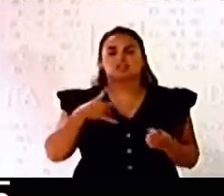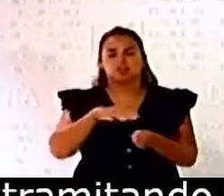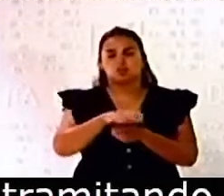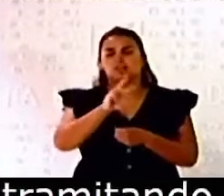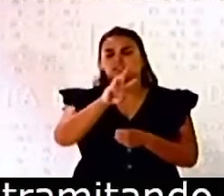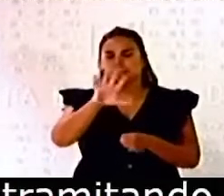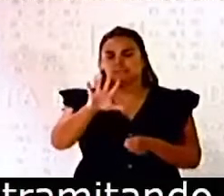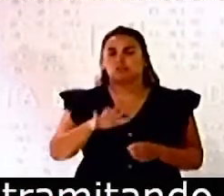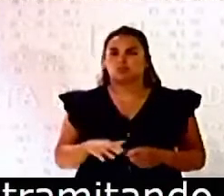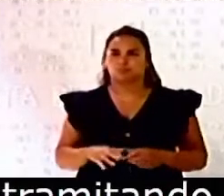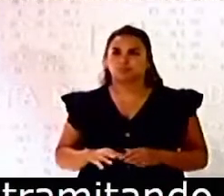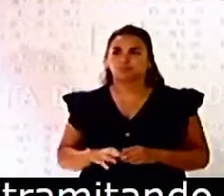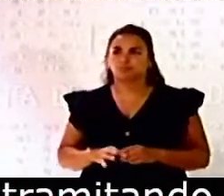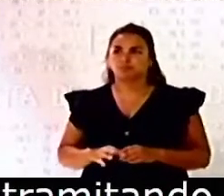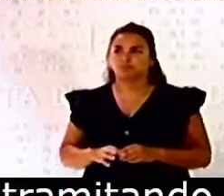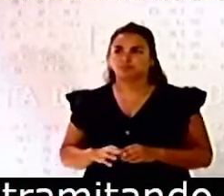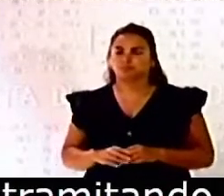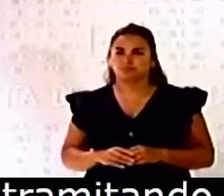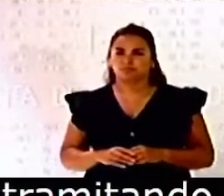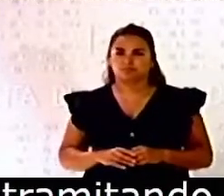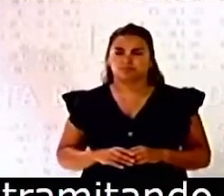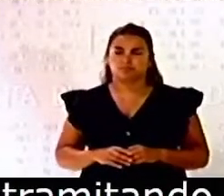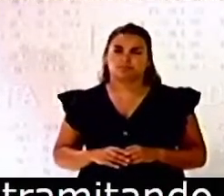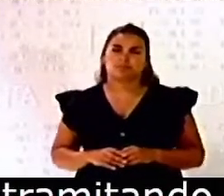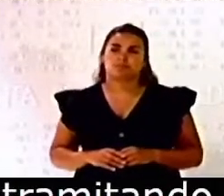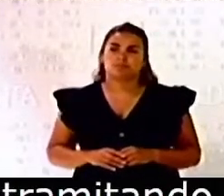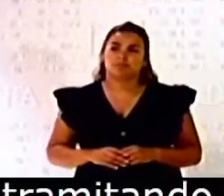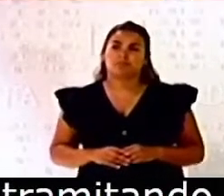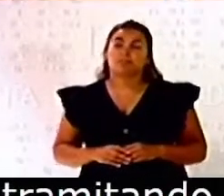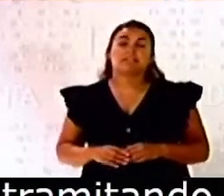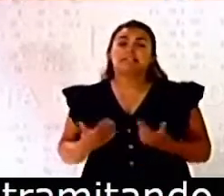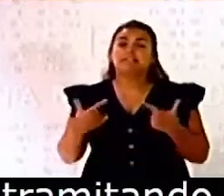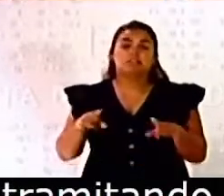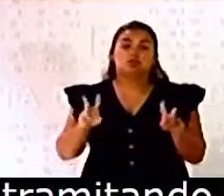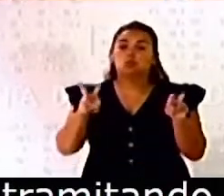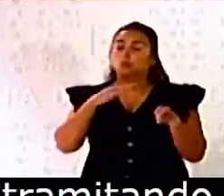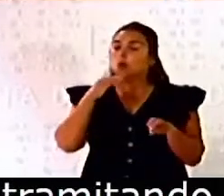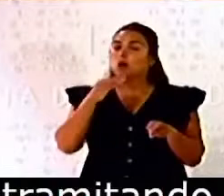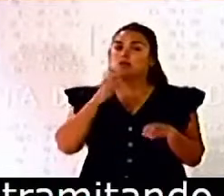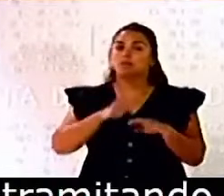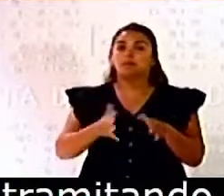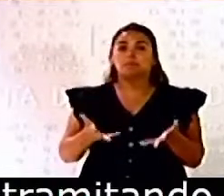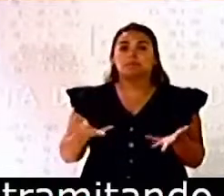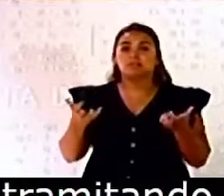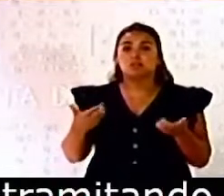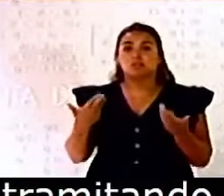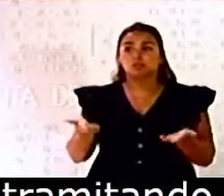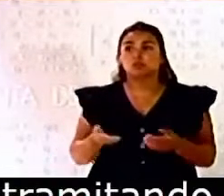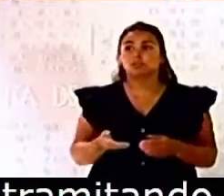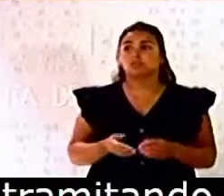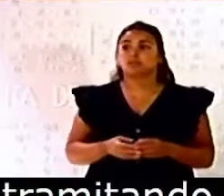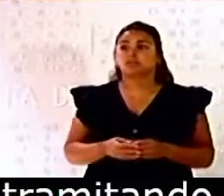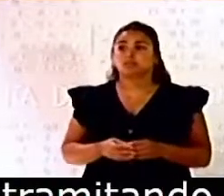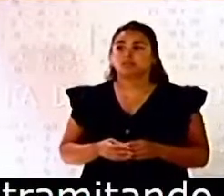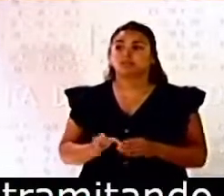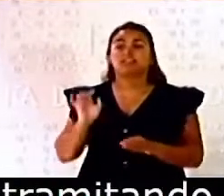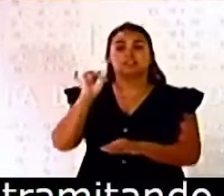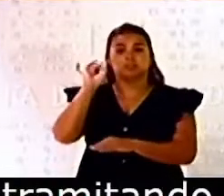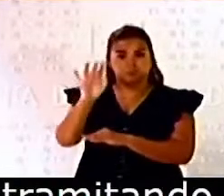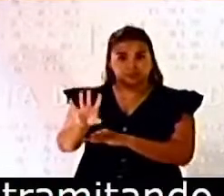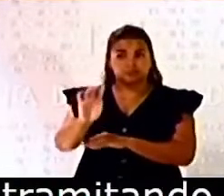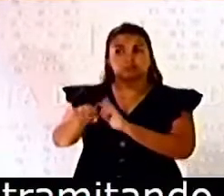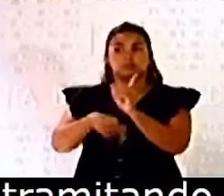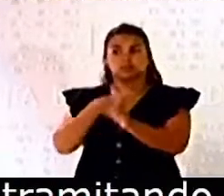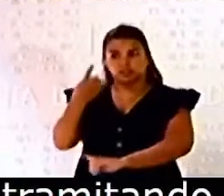35. ¿Nos puede detallar algún sector nuevo que vaya a poder beneficiarse de estas ayudas? Se lo mandamos en la reseña